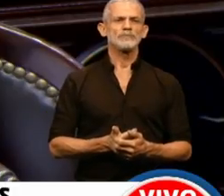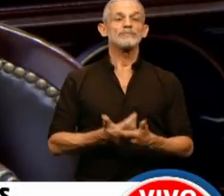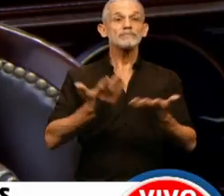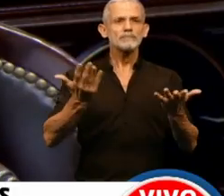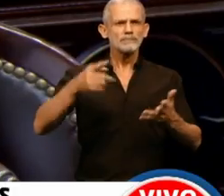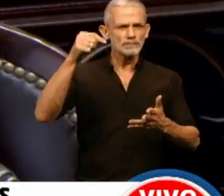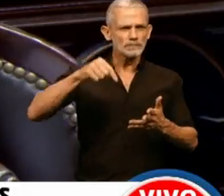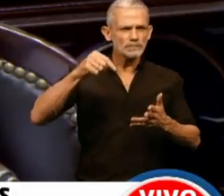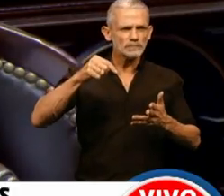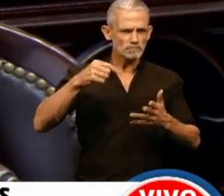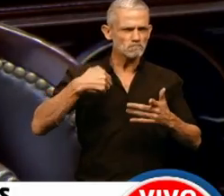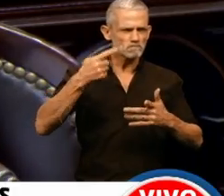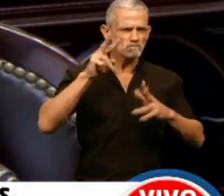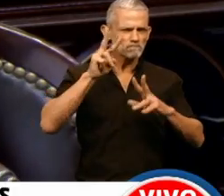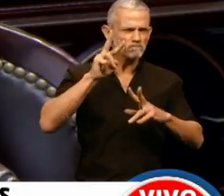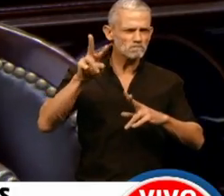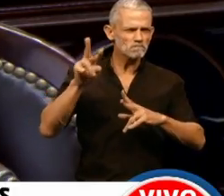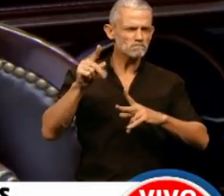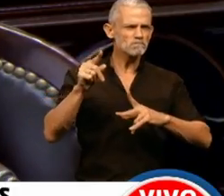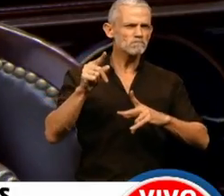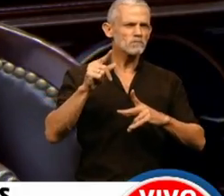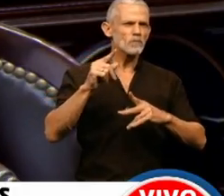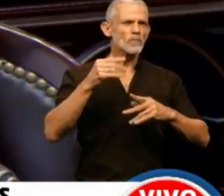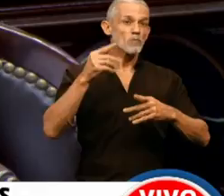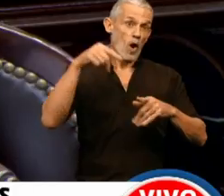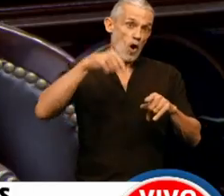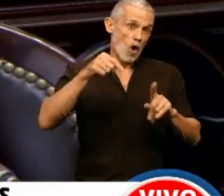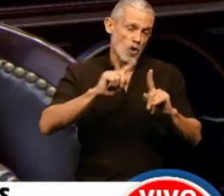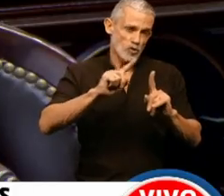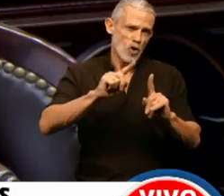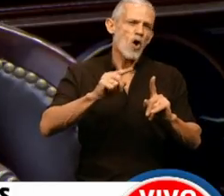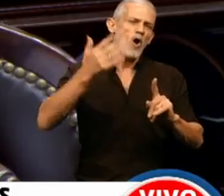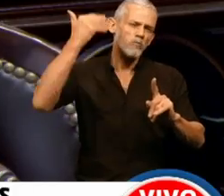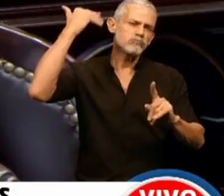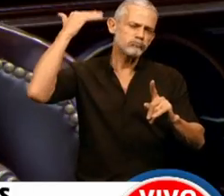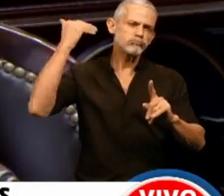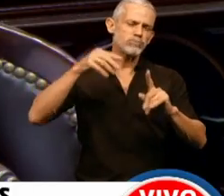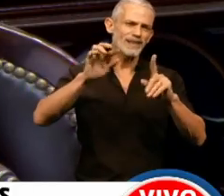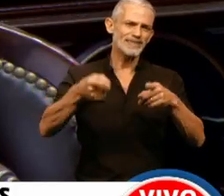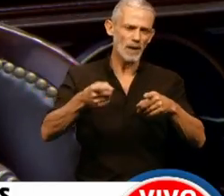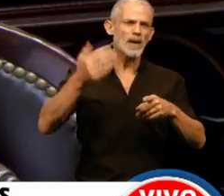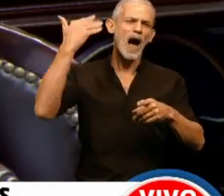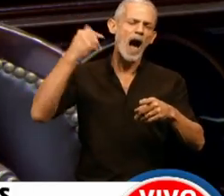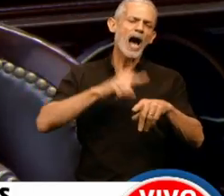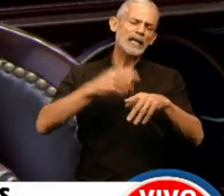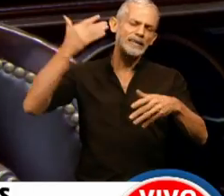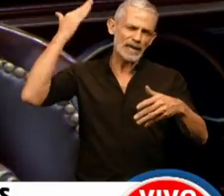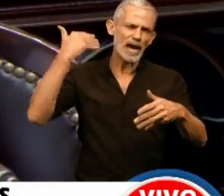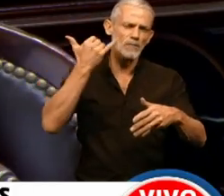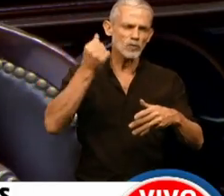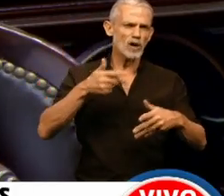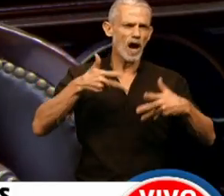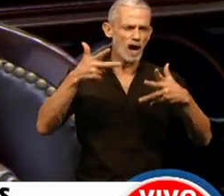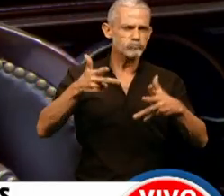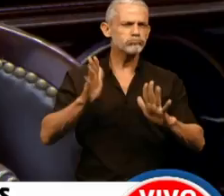aquí se ha dicho no sólo hoy sino también desde hace tiempo